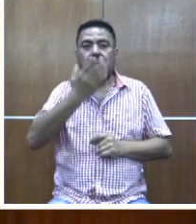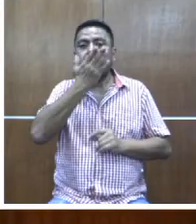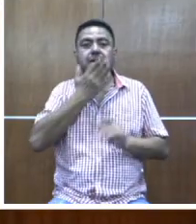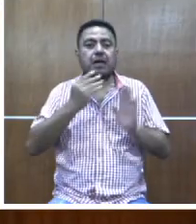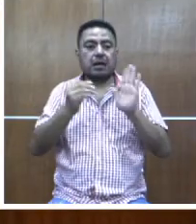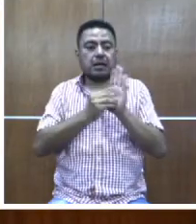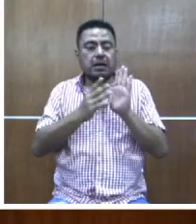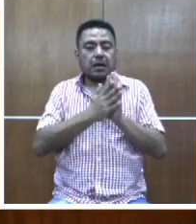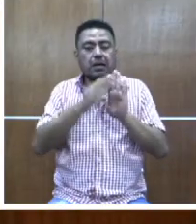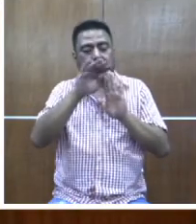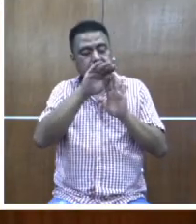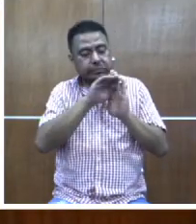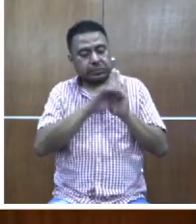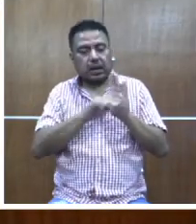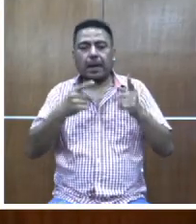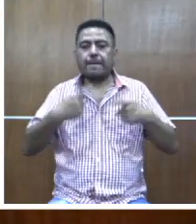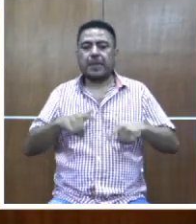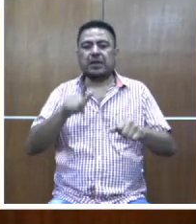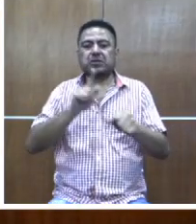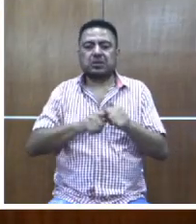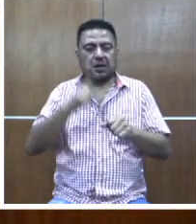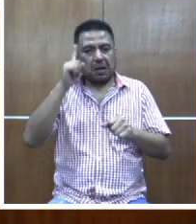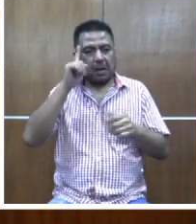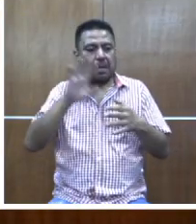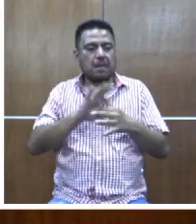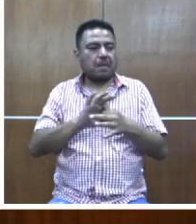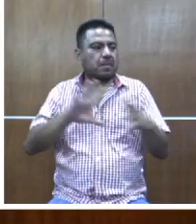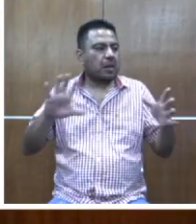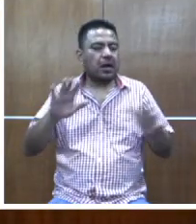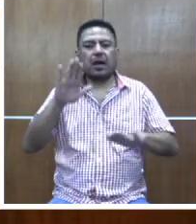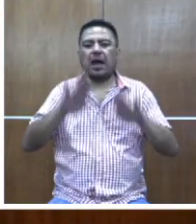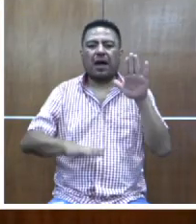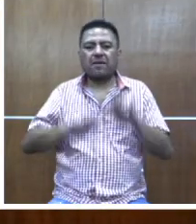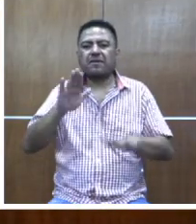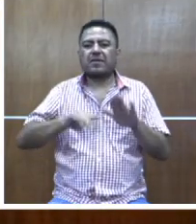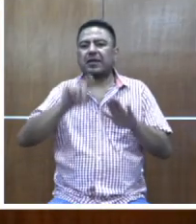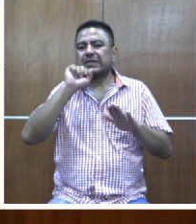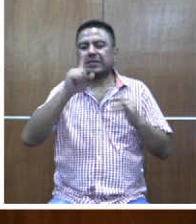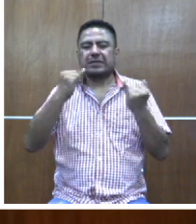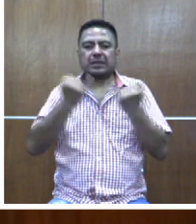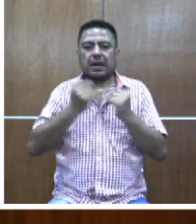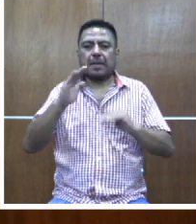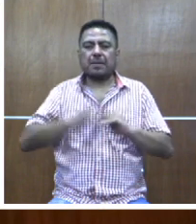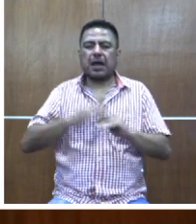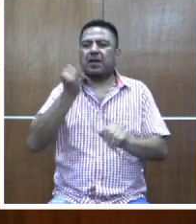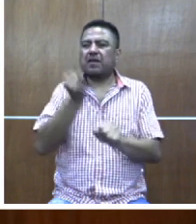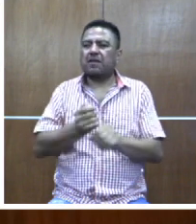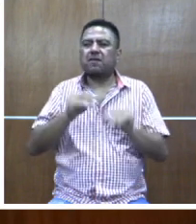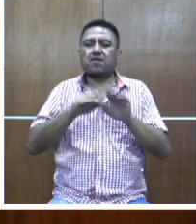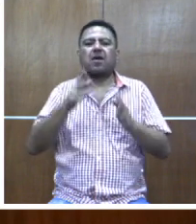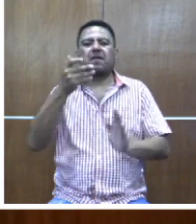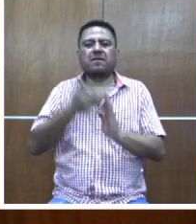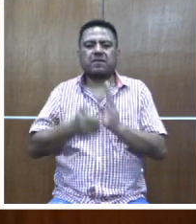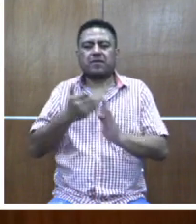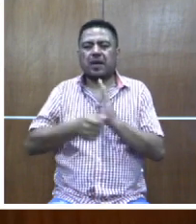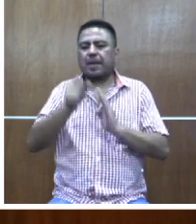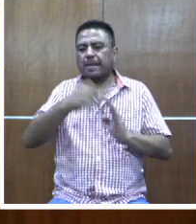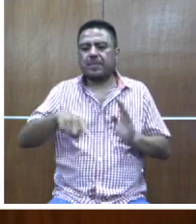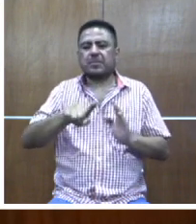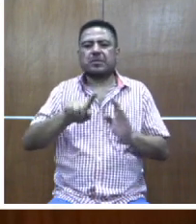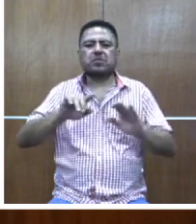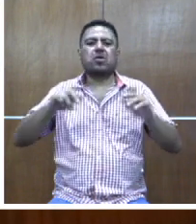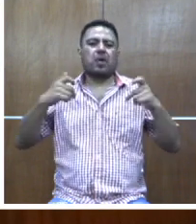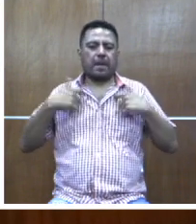protocolos claros, personal desorientado y en ocasiones una alarmante desinformación entre los mismos